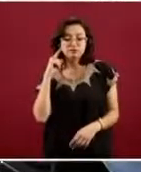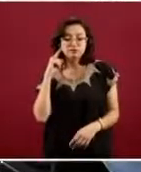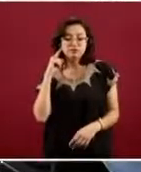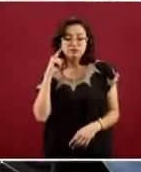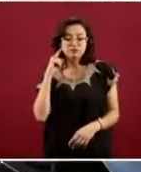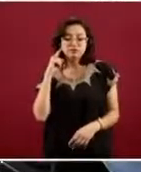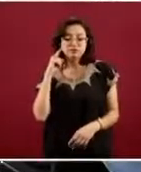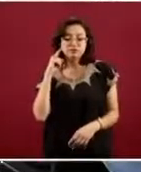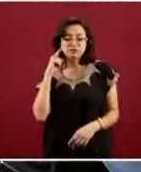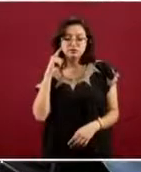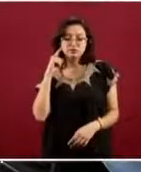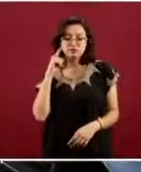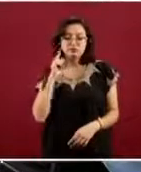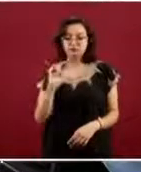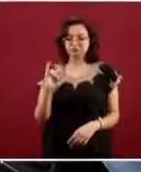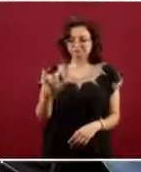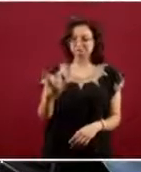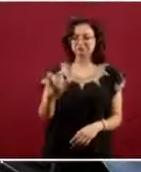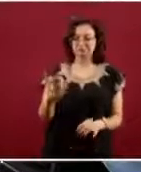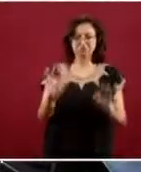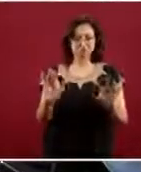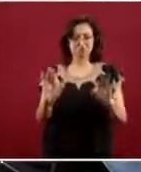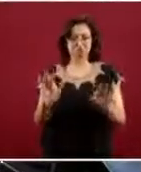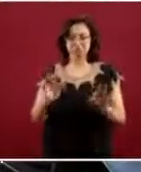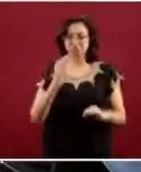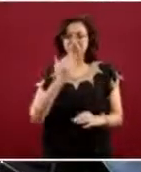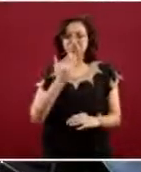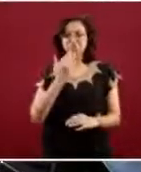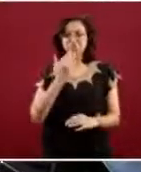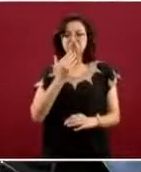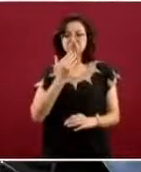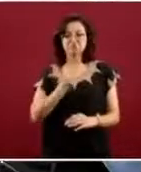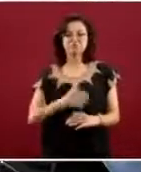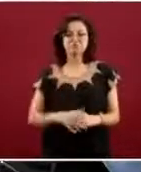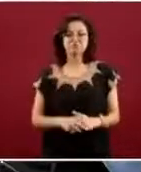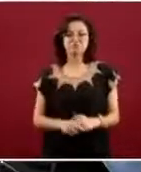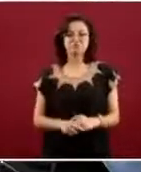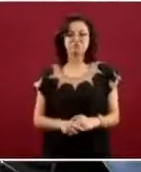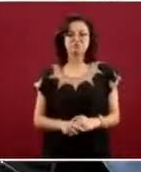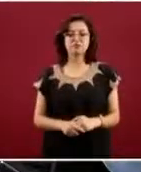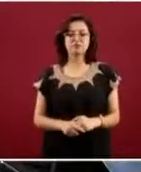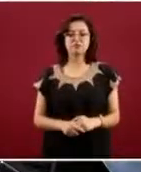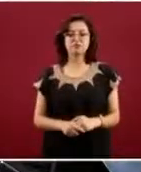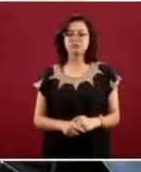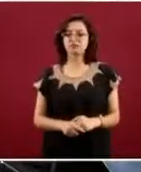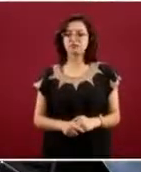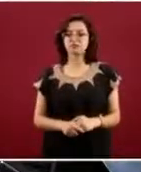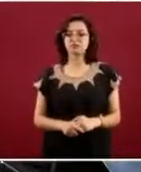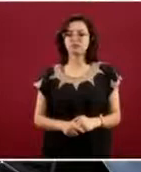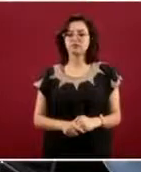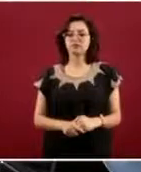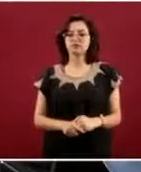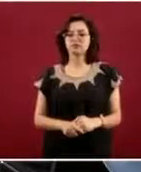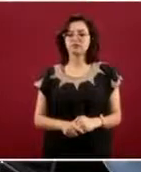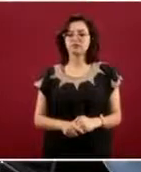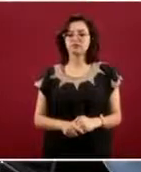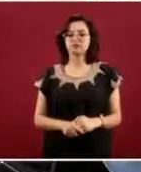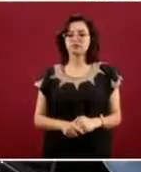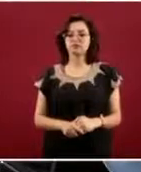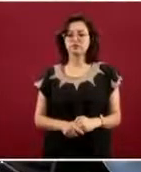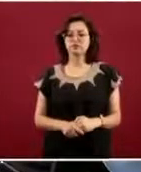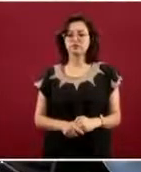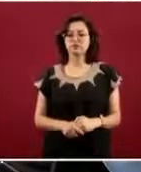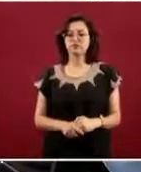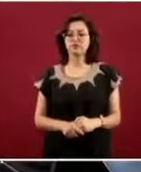nos da de los Sí, que ya tienen es correcto, contratados. es correcto. No, me faltó lo de los tipos de virus, si han encontrado alguna mutación. Por favor. No, estamos dando seguimiento